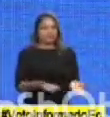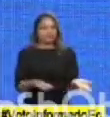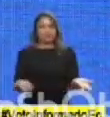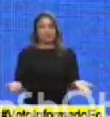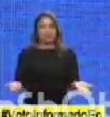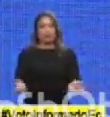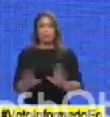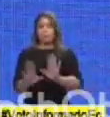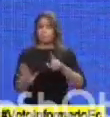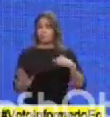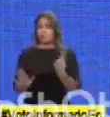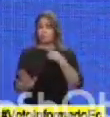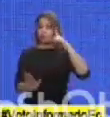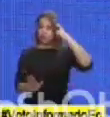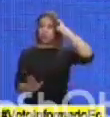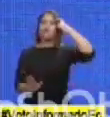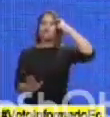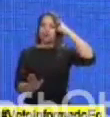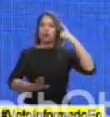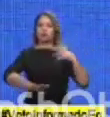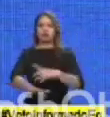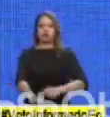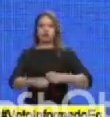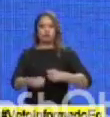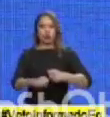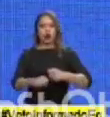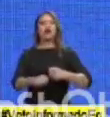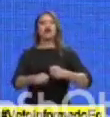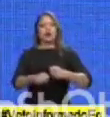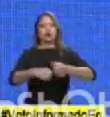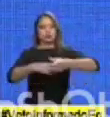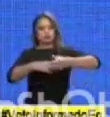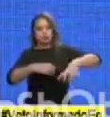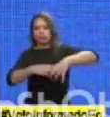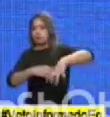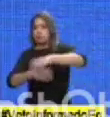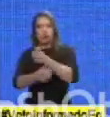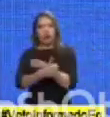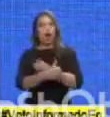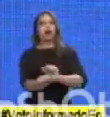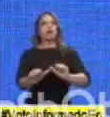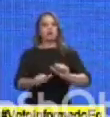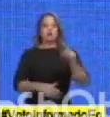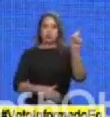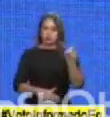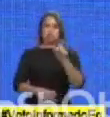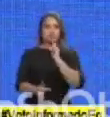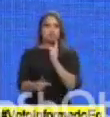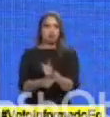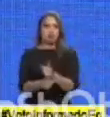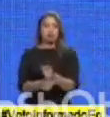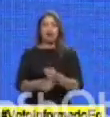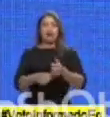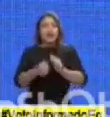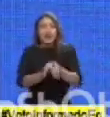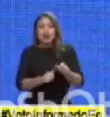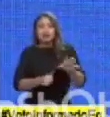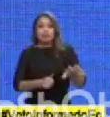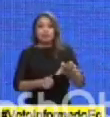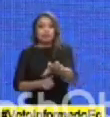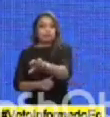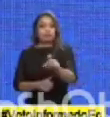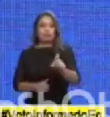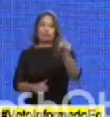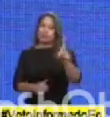darle fuerza peso y descentralización real al Estado que cada provincia tenga su